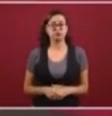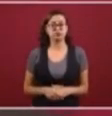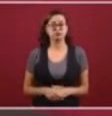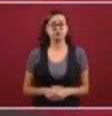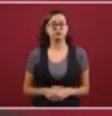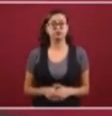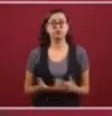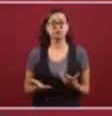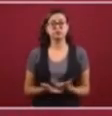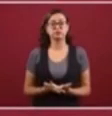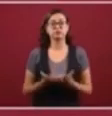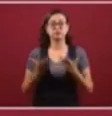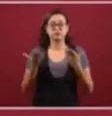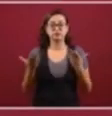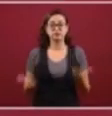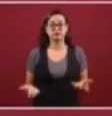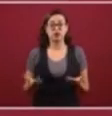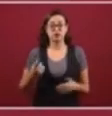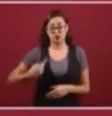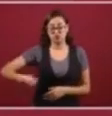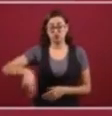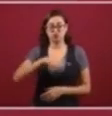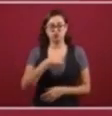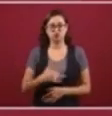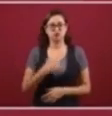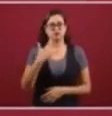Ahora debemos de felicitarnos,